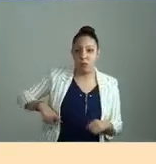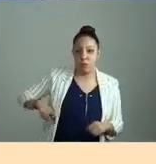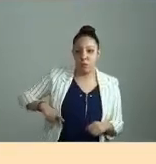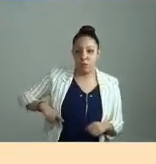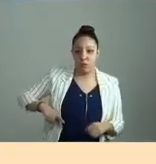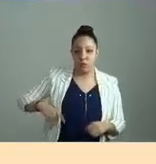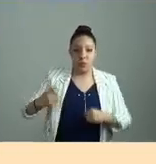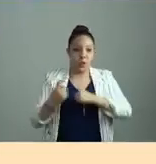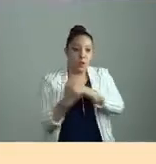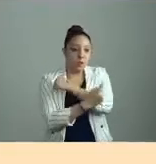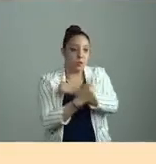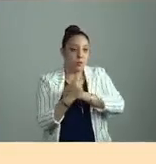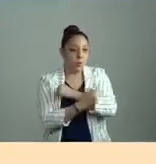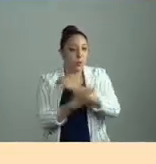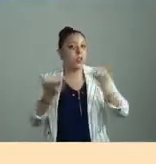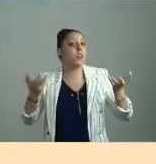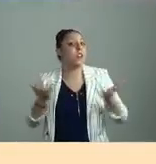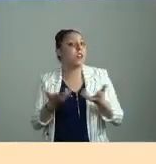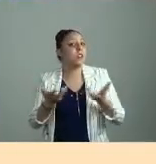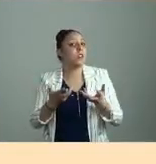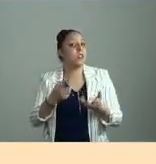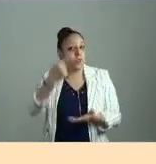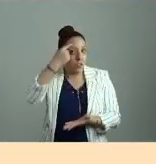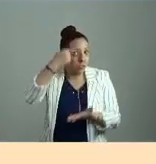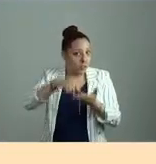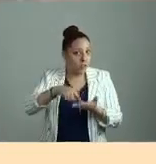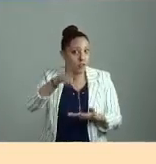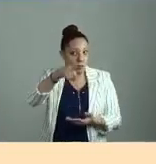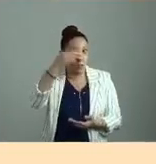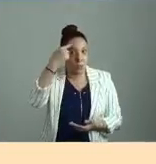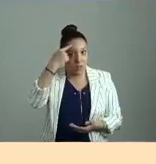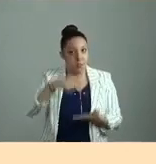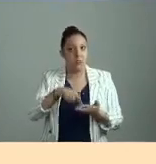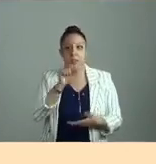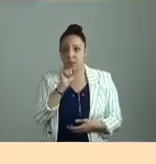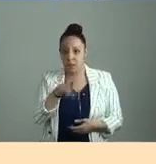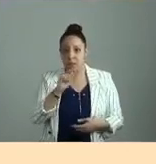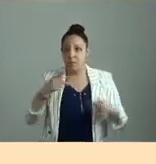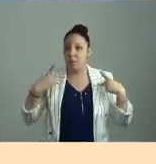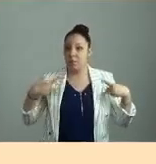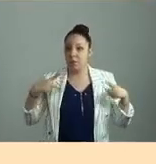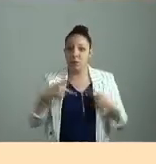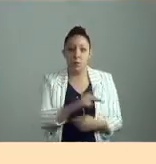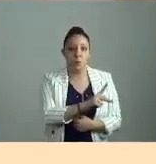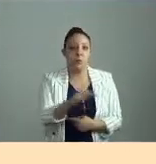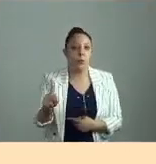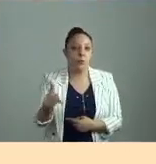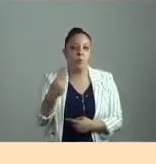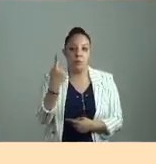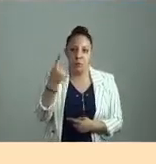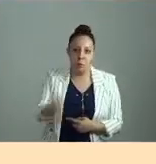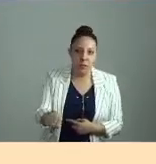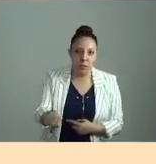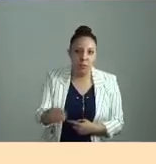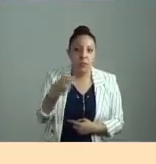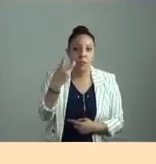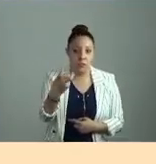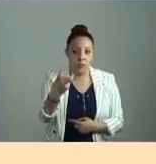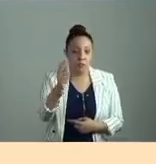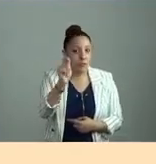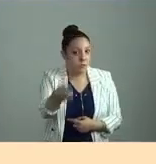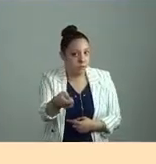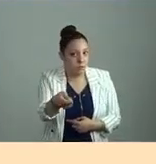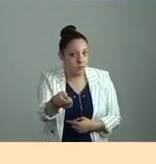todo bien menos que la literatura el proyectado porque en este momento la totalidad me leyendo